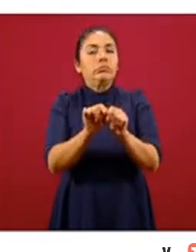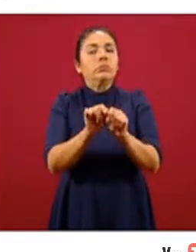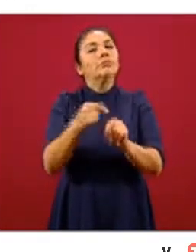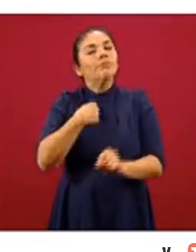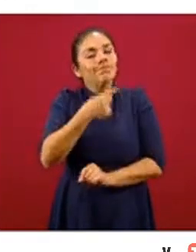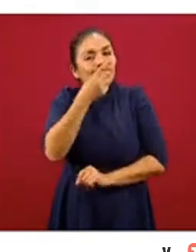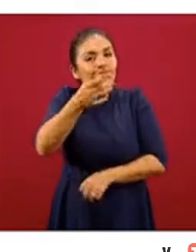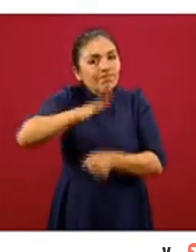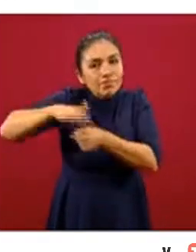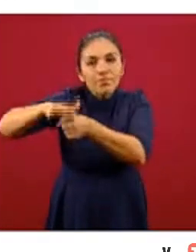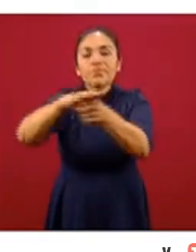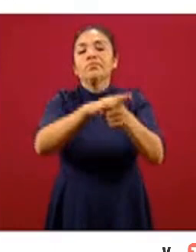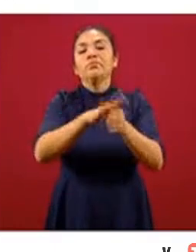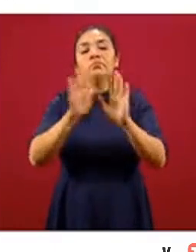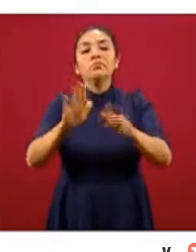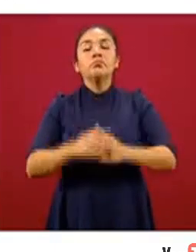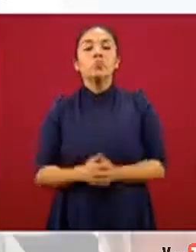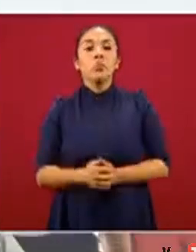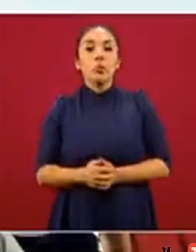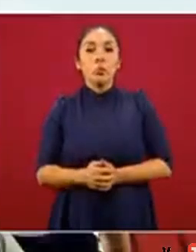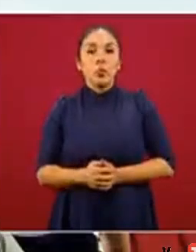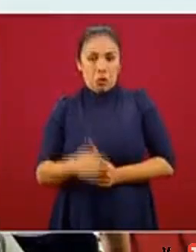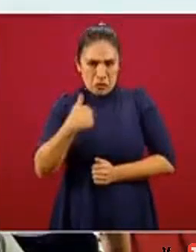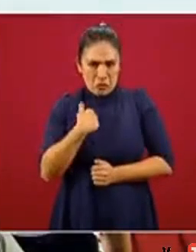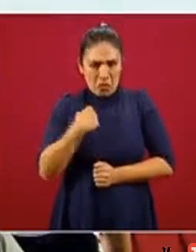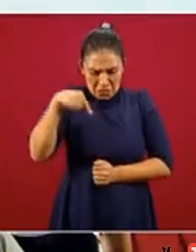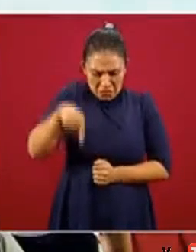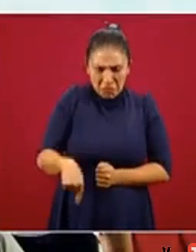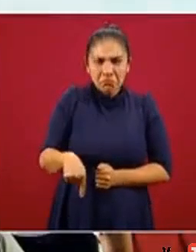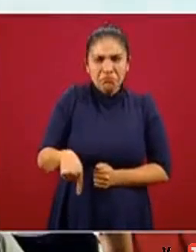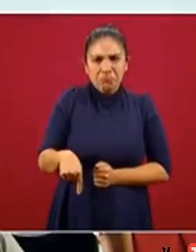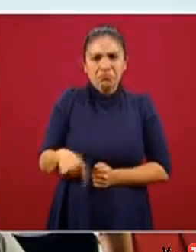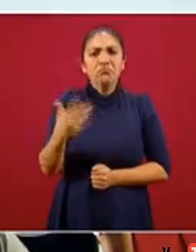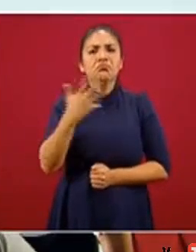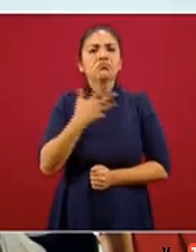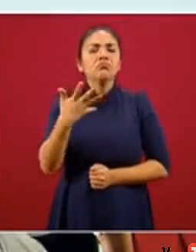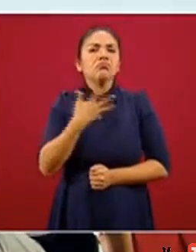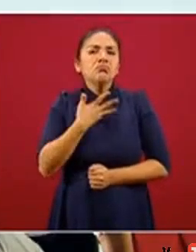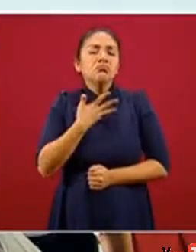recordatorio. Nosotros aquí tenemos la